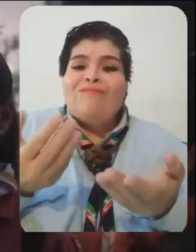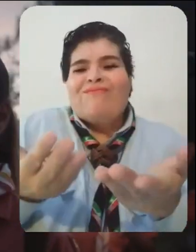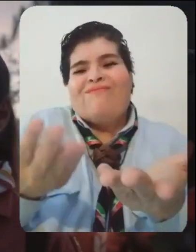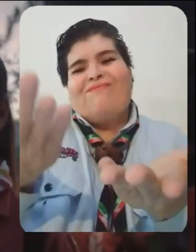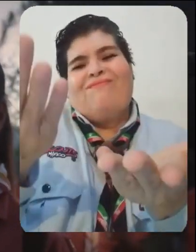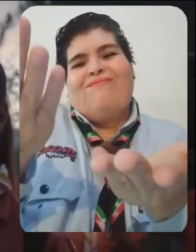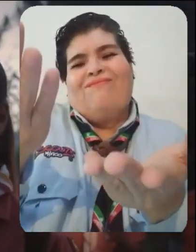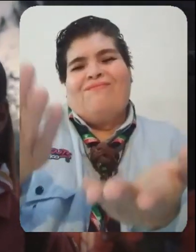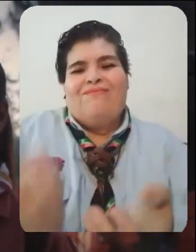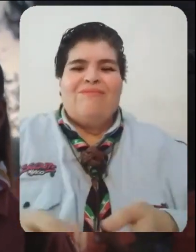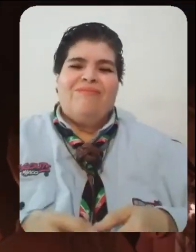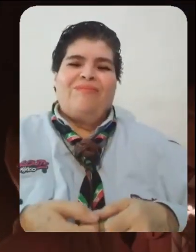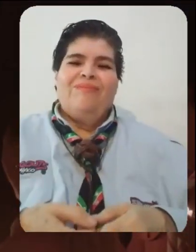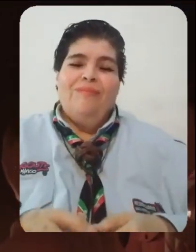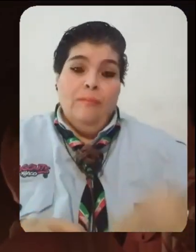Necesitamos de ti.